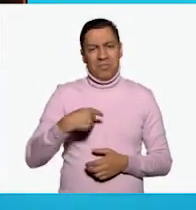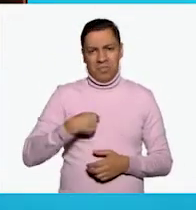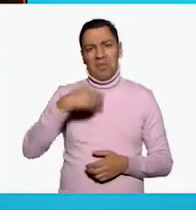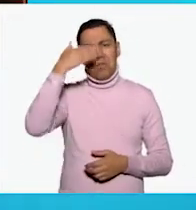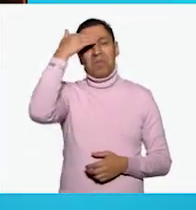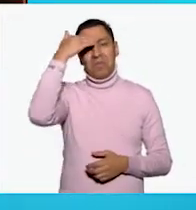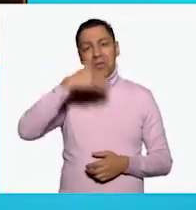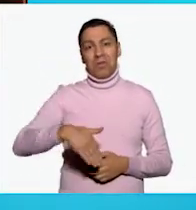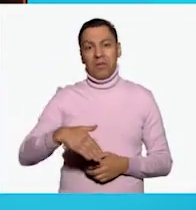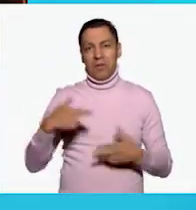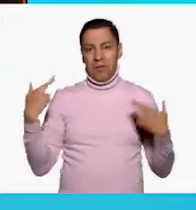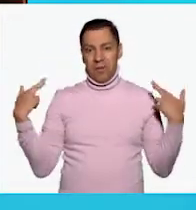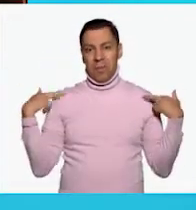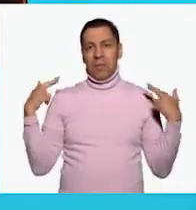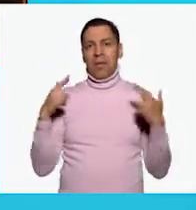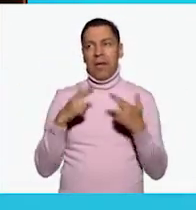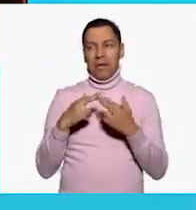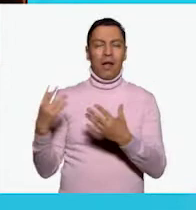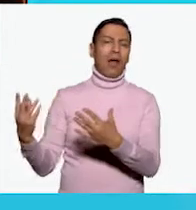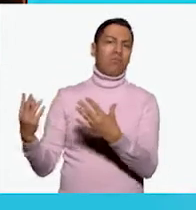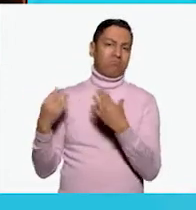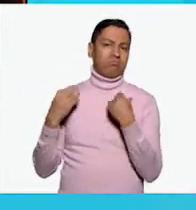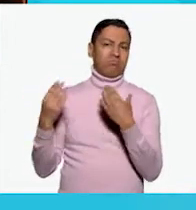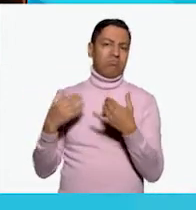porque la maestra Isabel ya los enseñó.